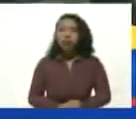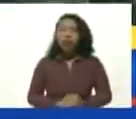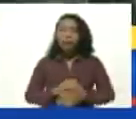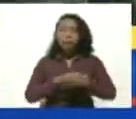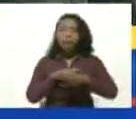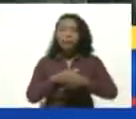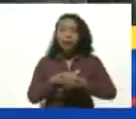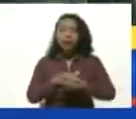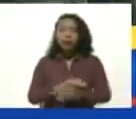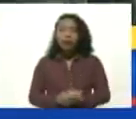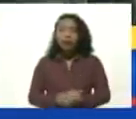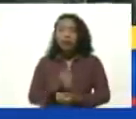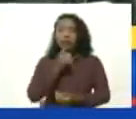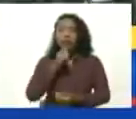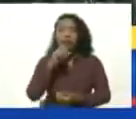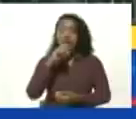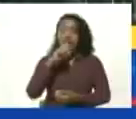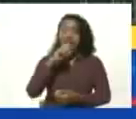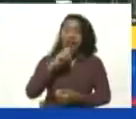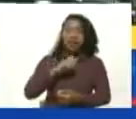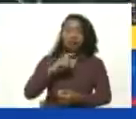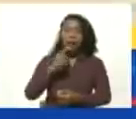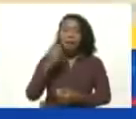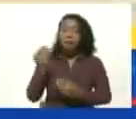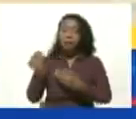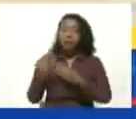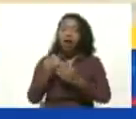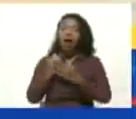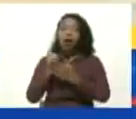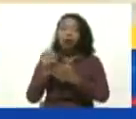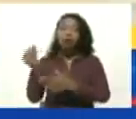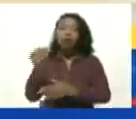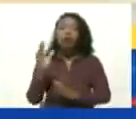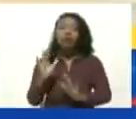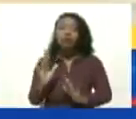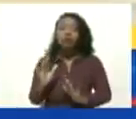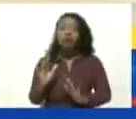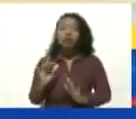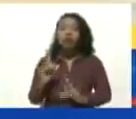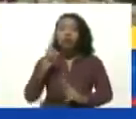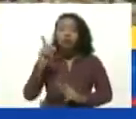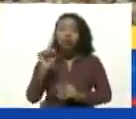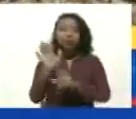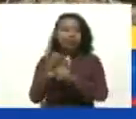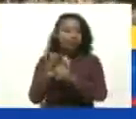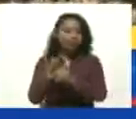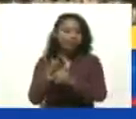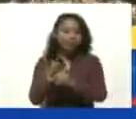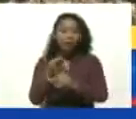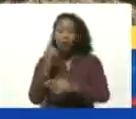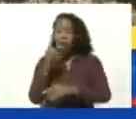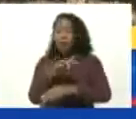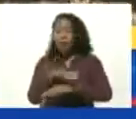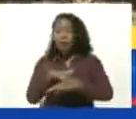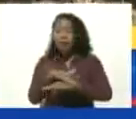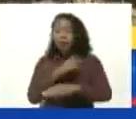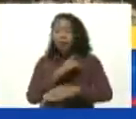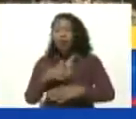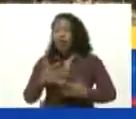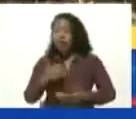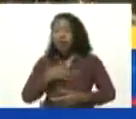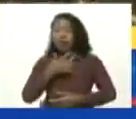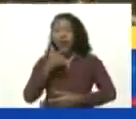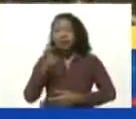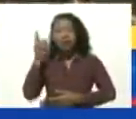ministro, quien se ponga celoso, me lo ayuda más. Me le da más cariño. Bueno, ministro, ¿qué le podemos decir a